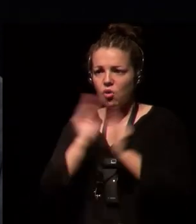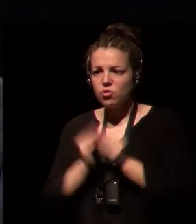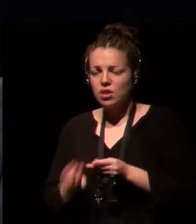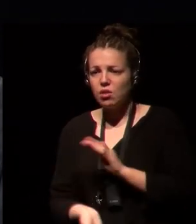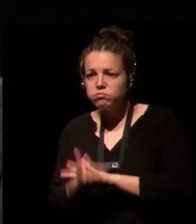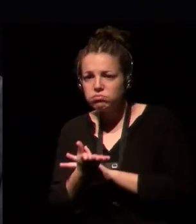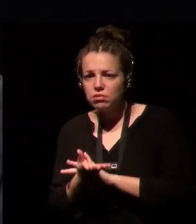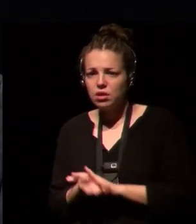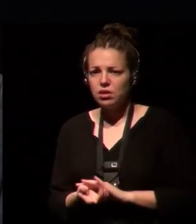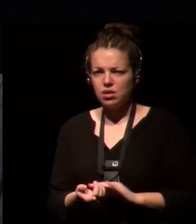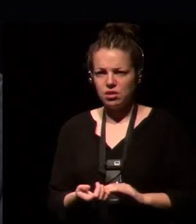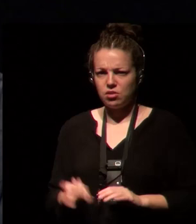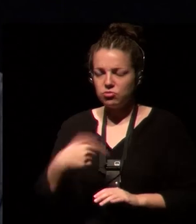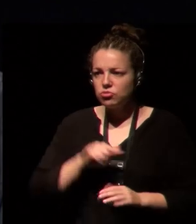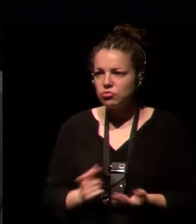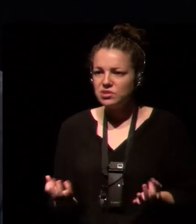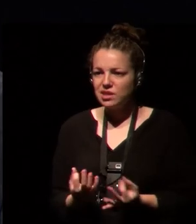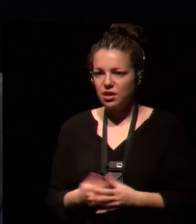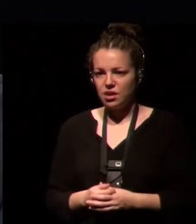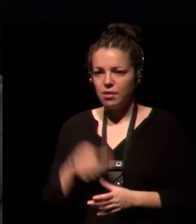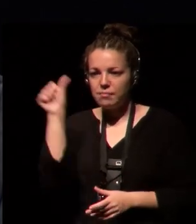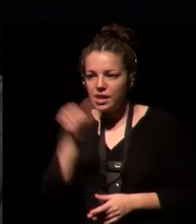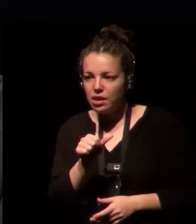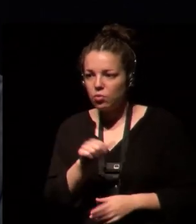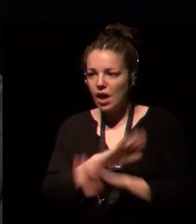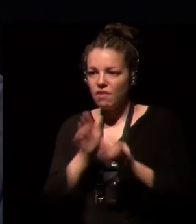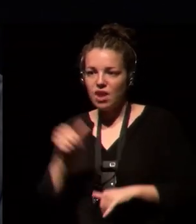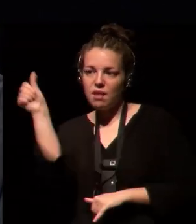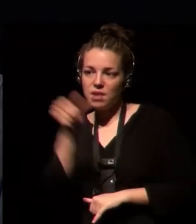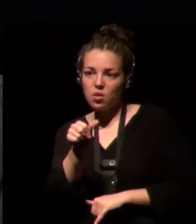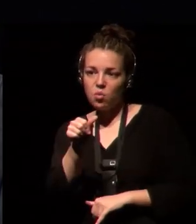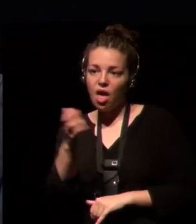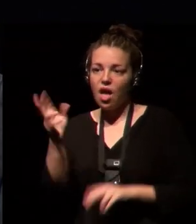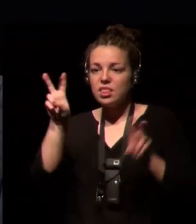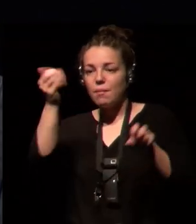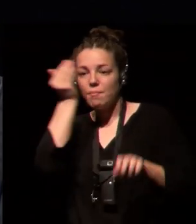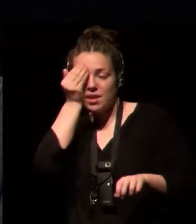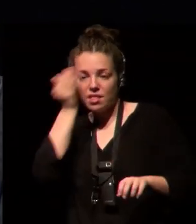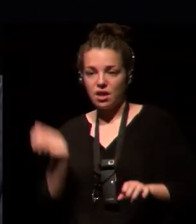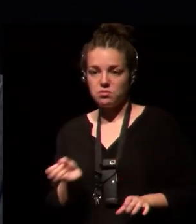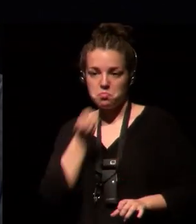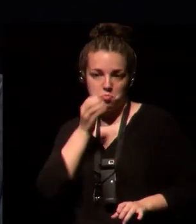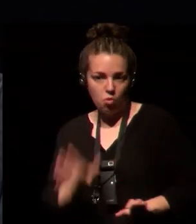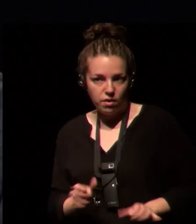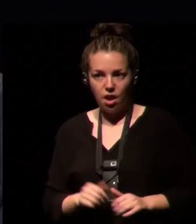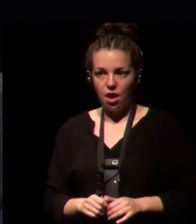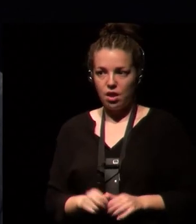About una película, al final, pirates, de piratas. Drama, muy bueno, en difference? Términos comerciales. Muy bueno, pero to work with